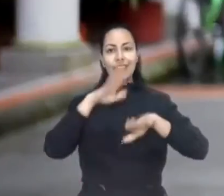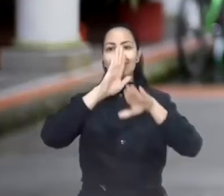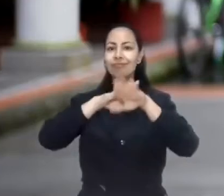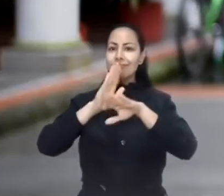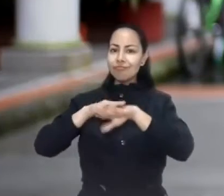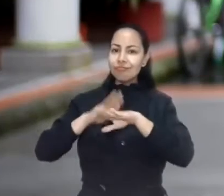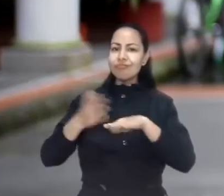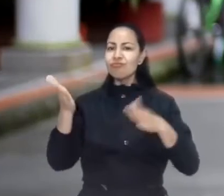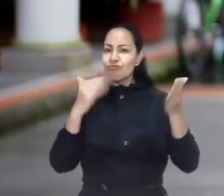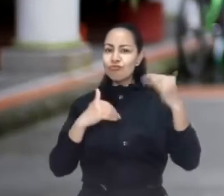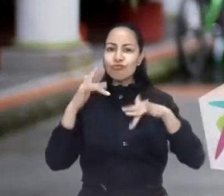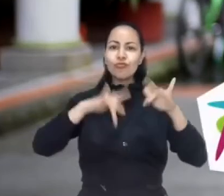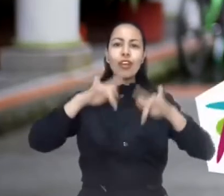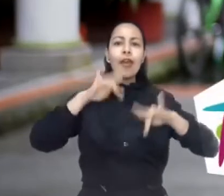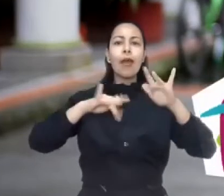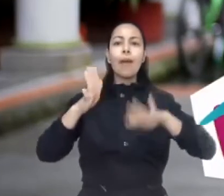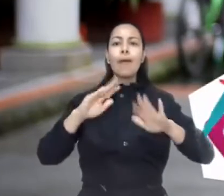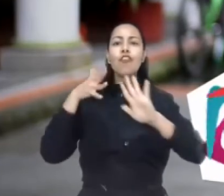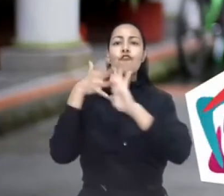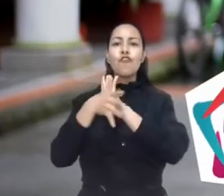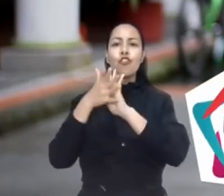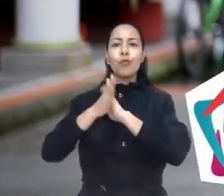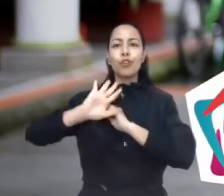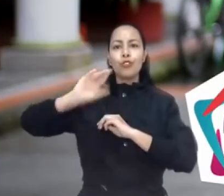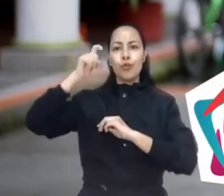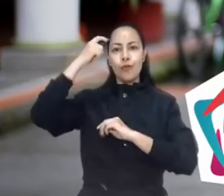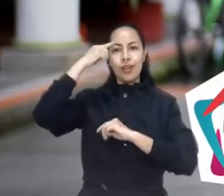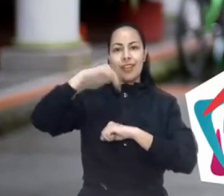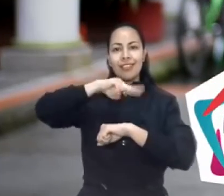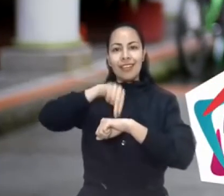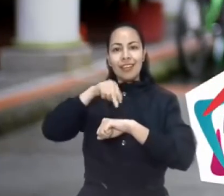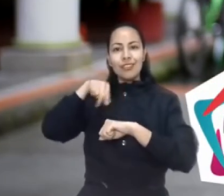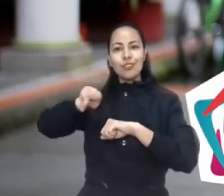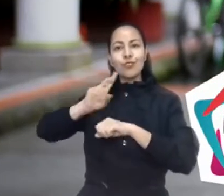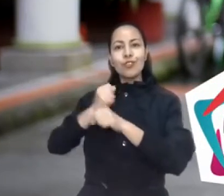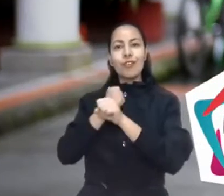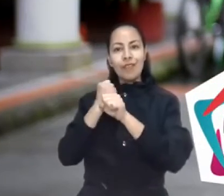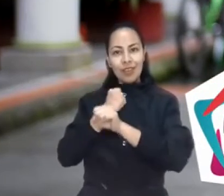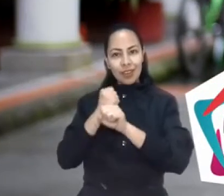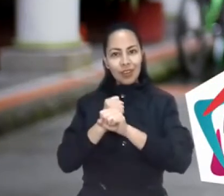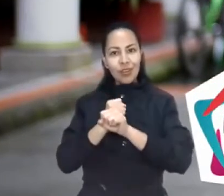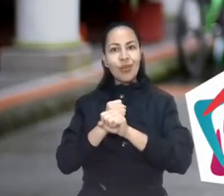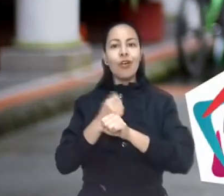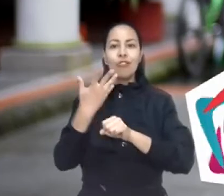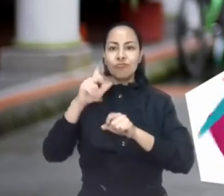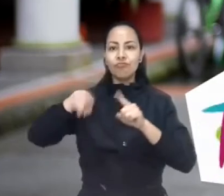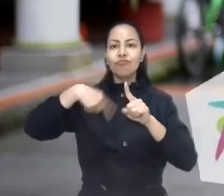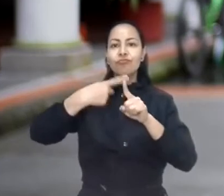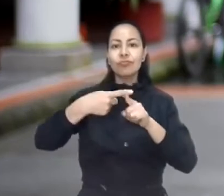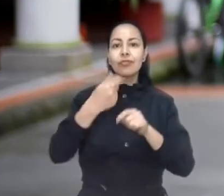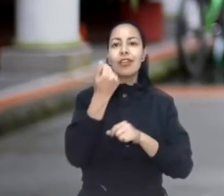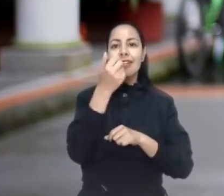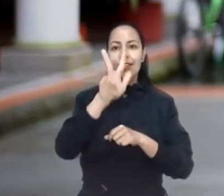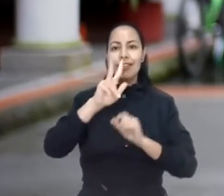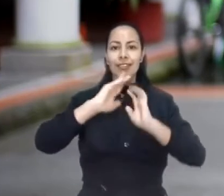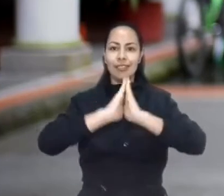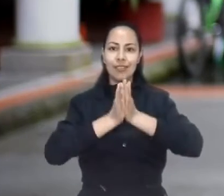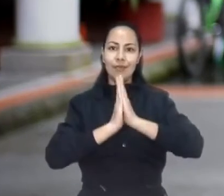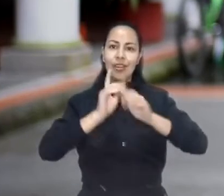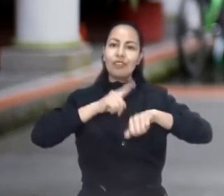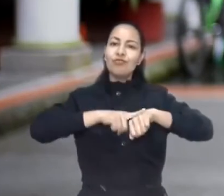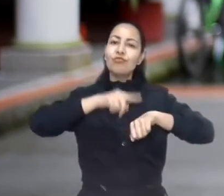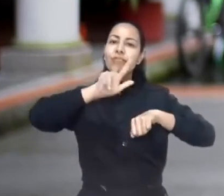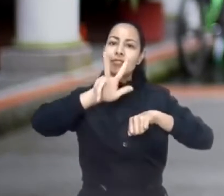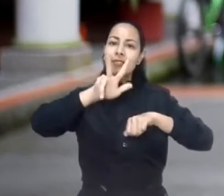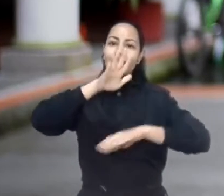Y me despido invitándolos a participar a la rendición pública de cuentas de la Gobernación de Nariño, que se realizará el próximo 13